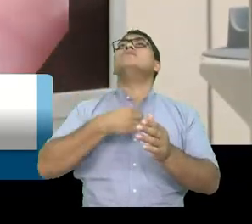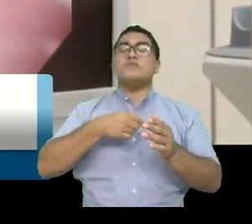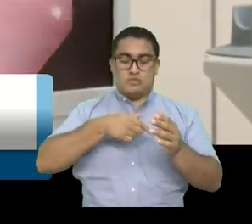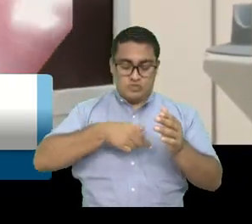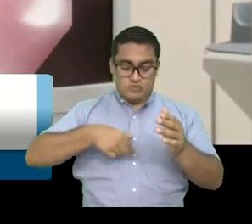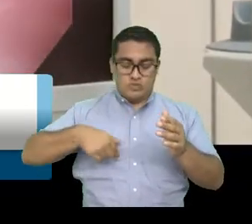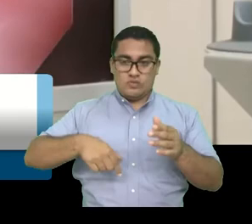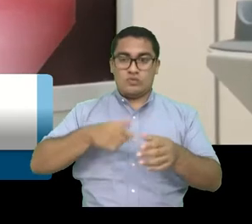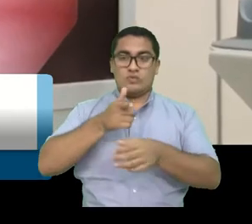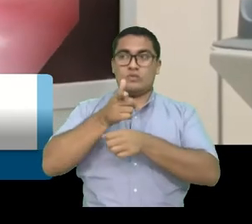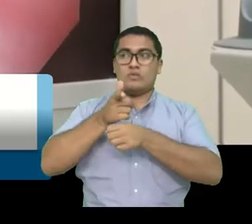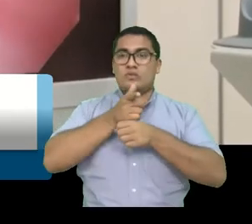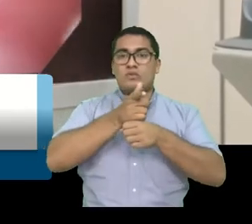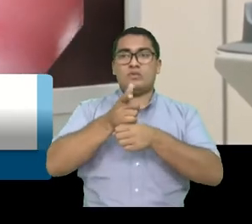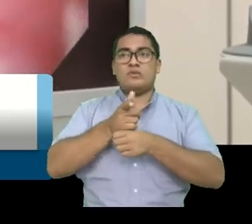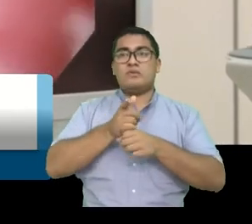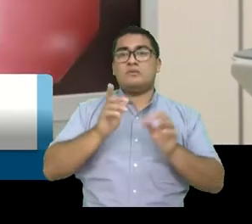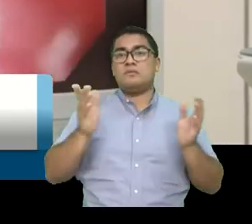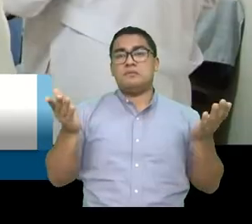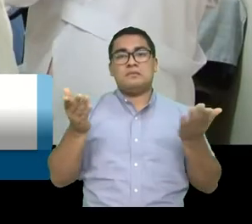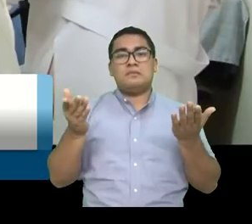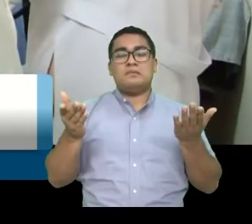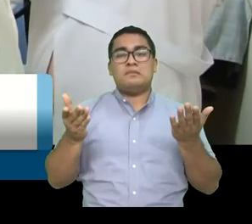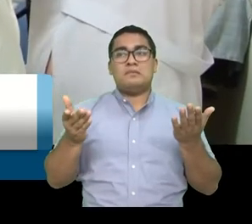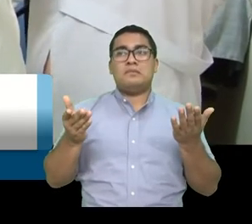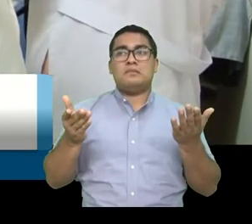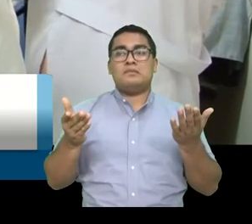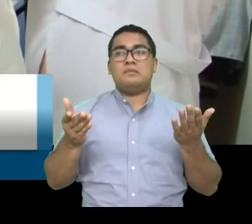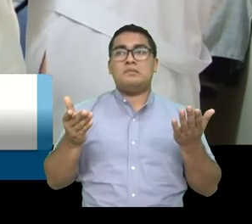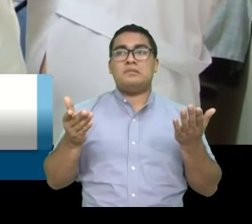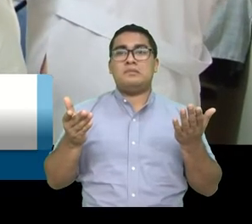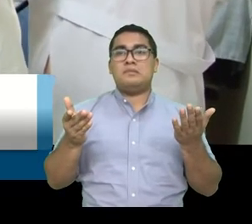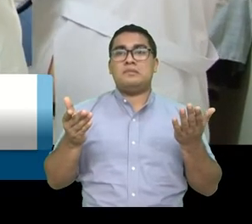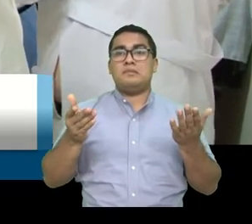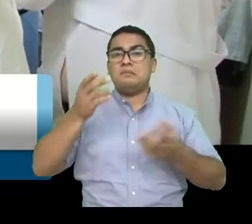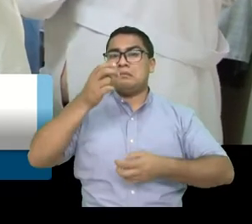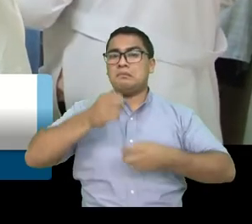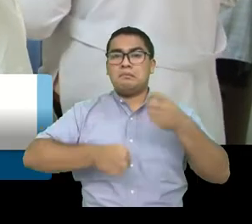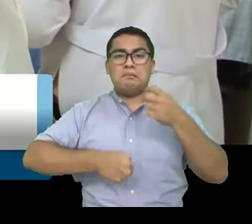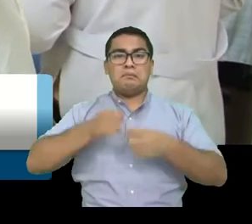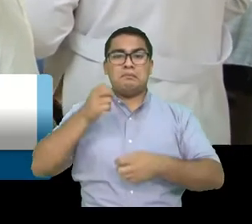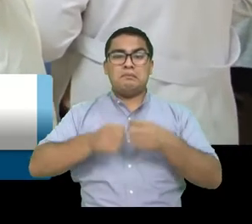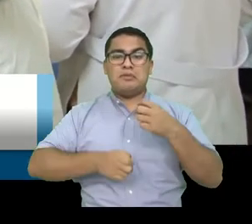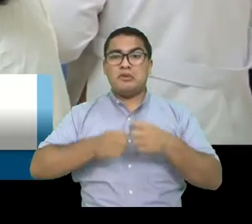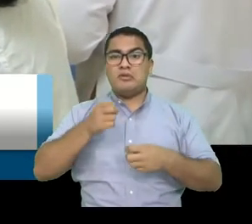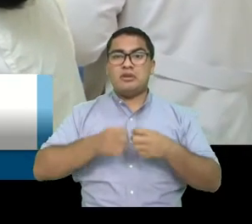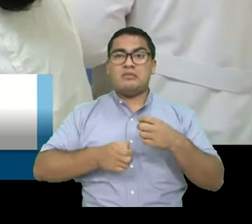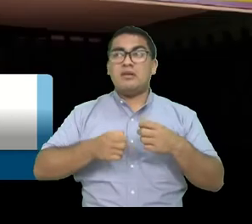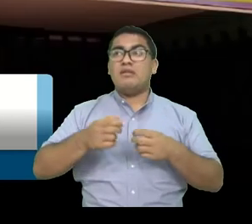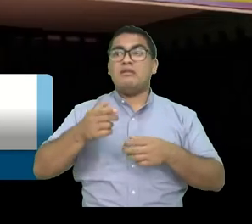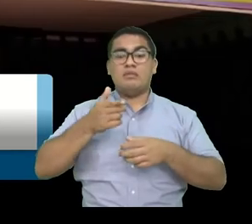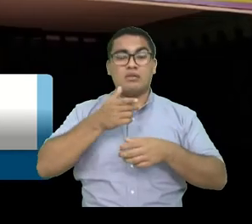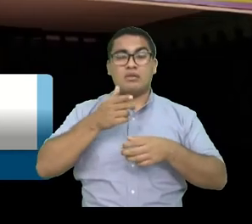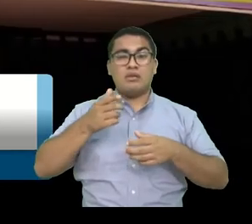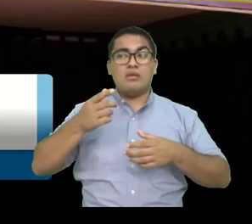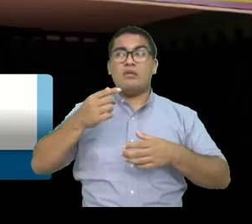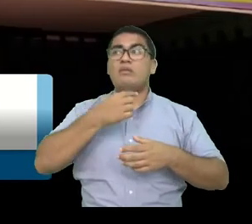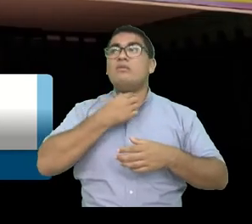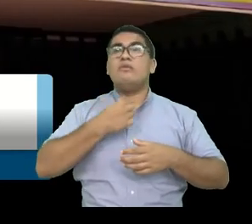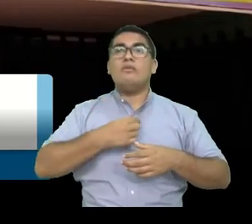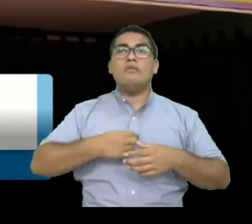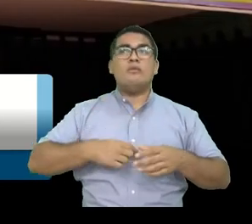trague el paciente va para adentro. Es un proceso seguro porque no puede afectar otros órganos al momento de hacérselo. La endoscopía.